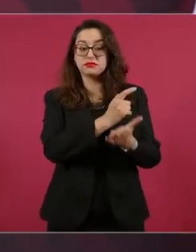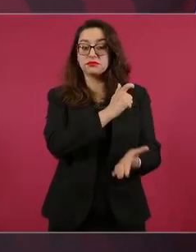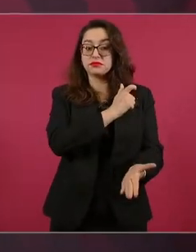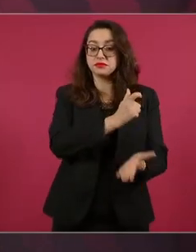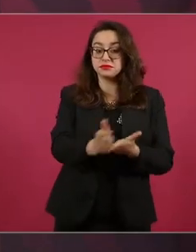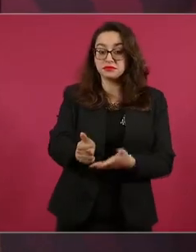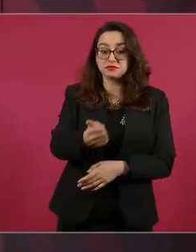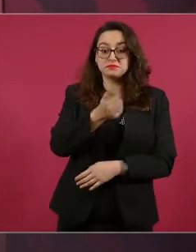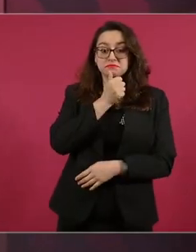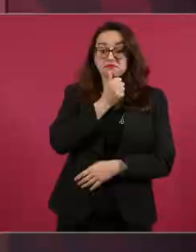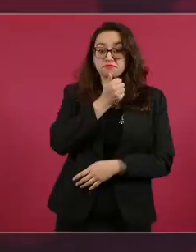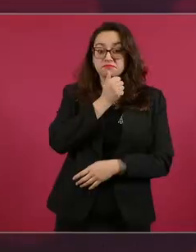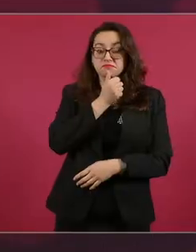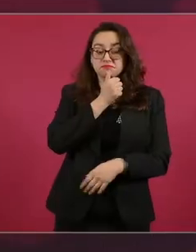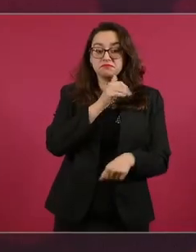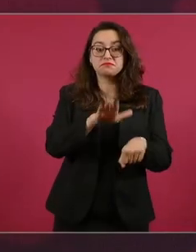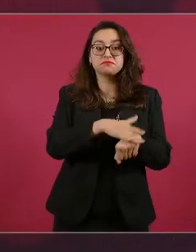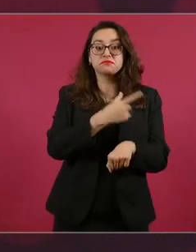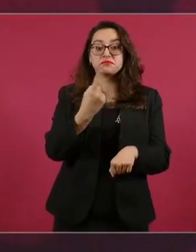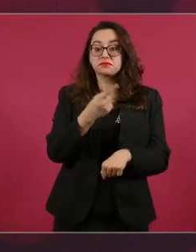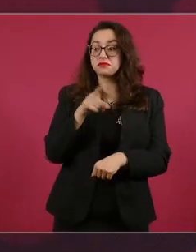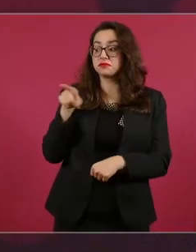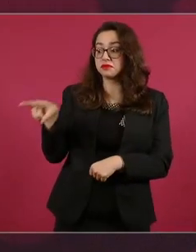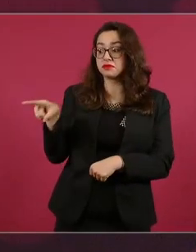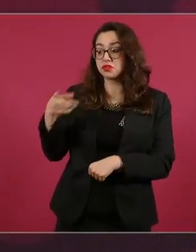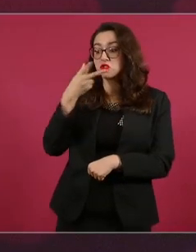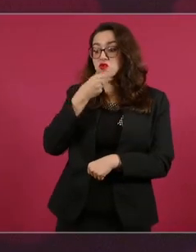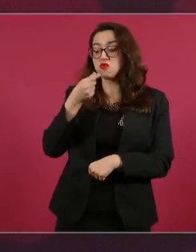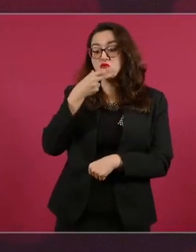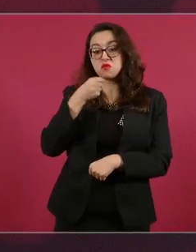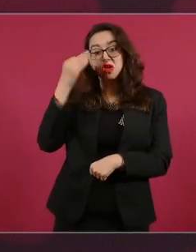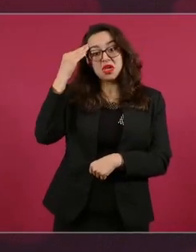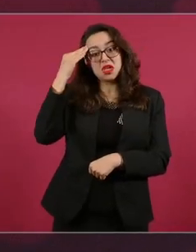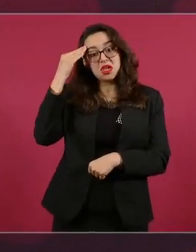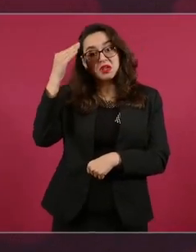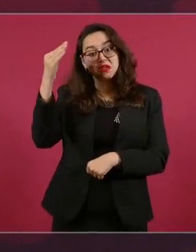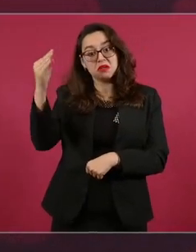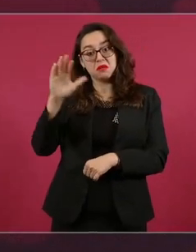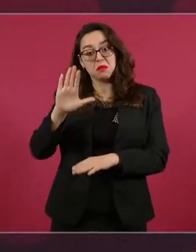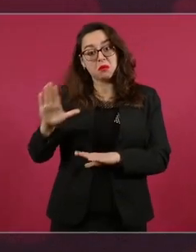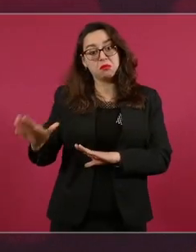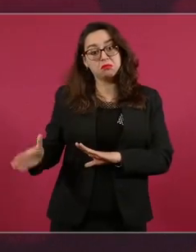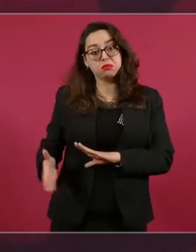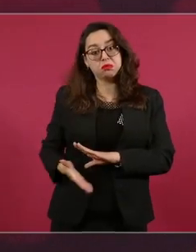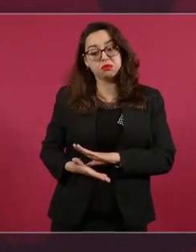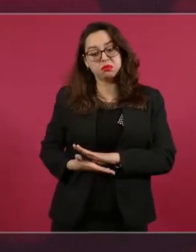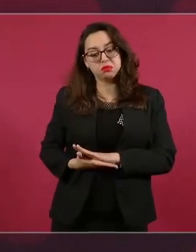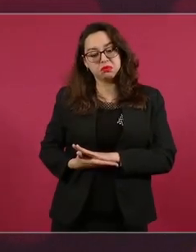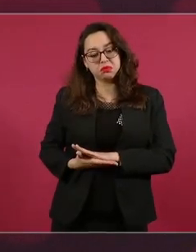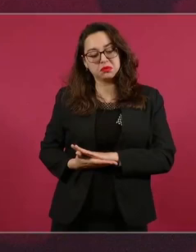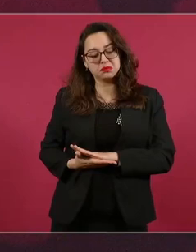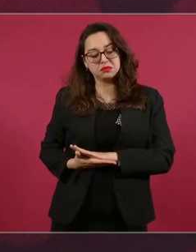del escritorio y se resolvió que se fuese a otra instancia.